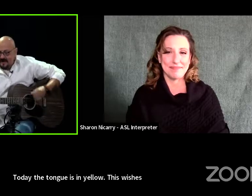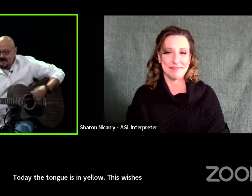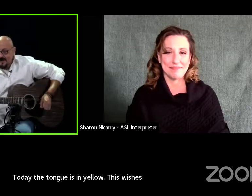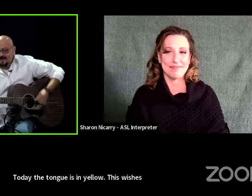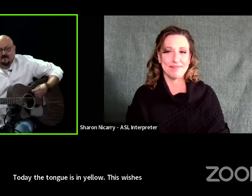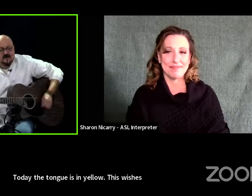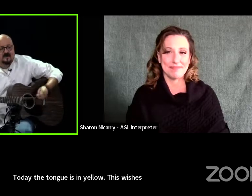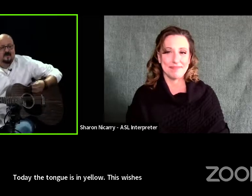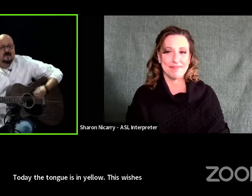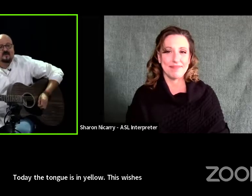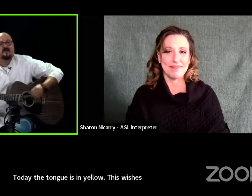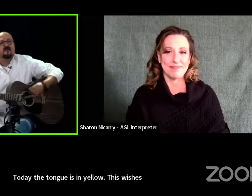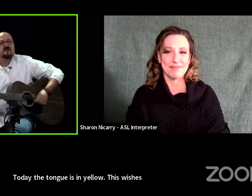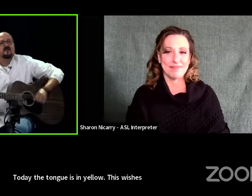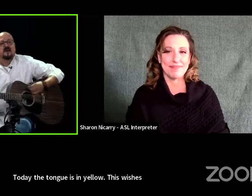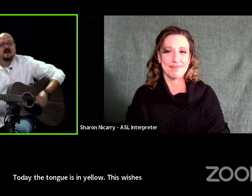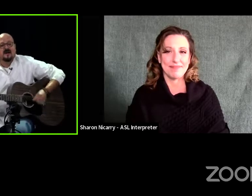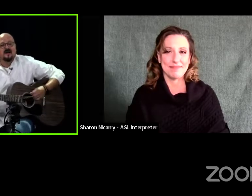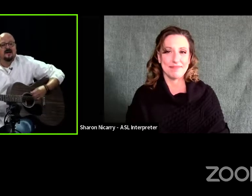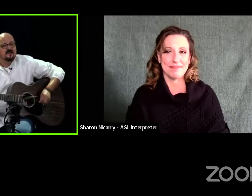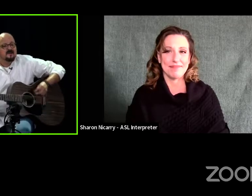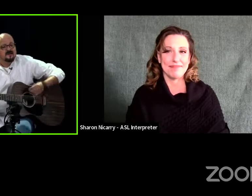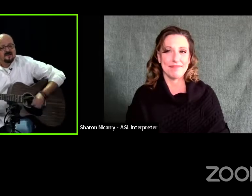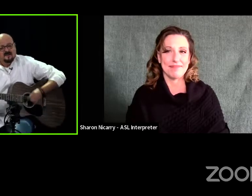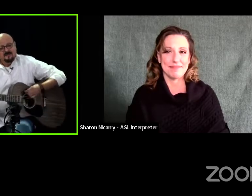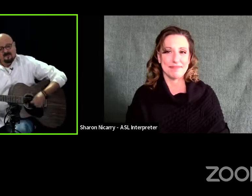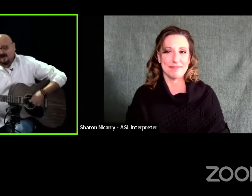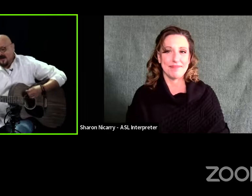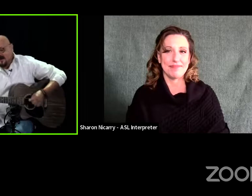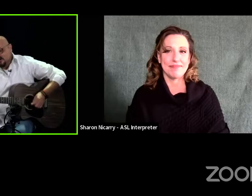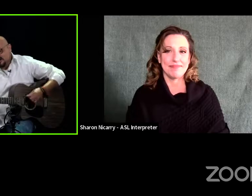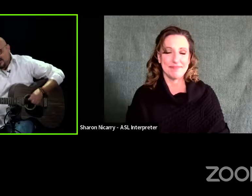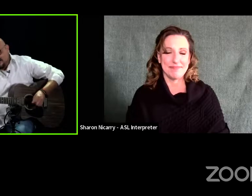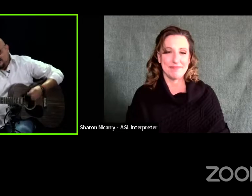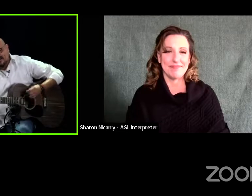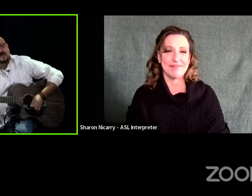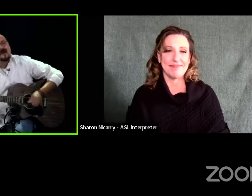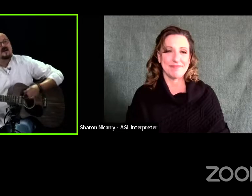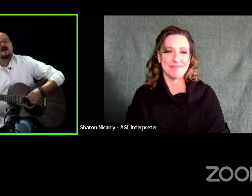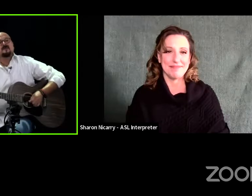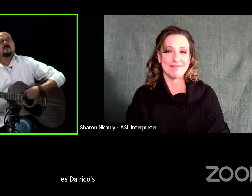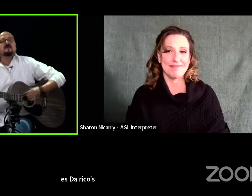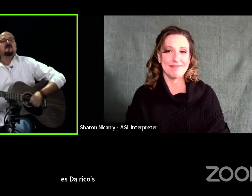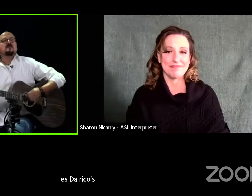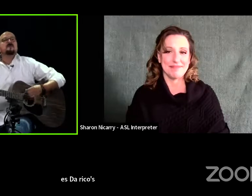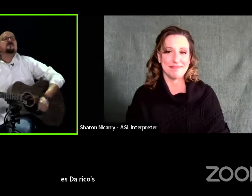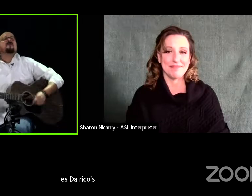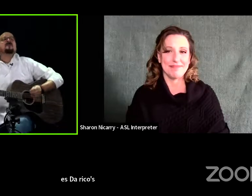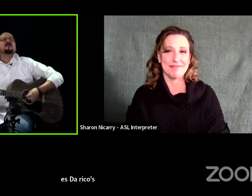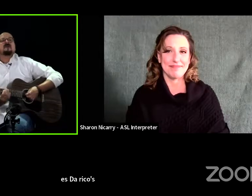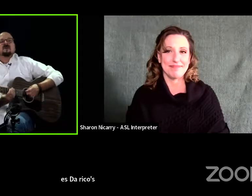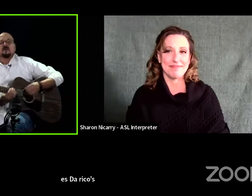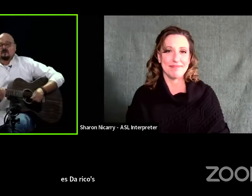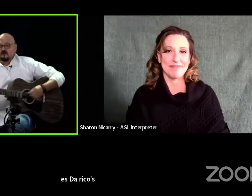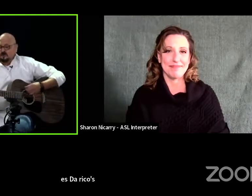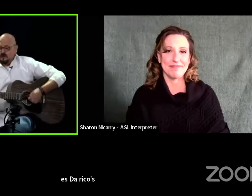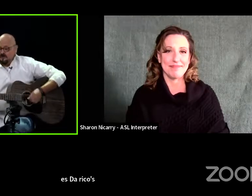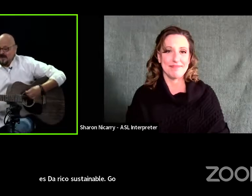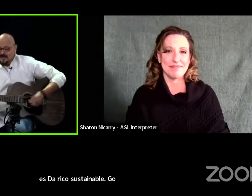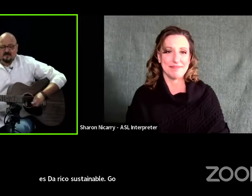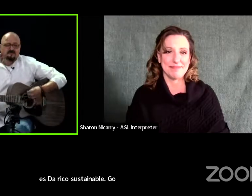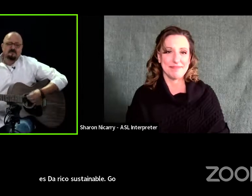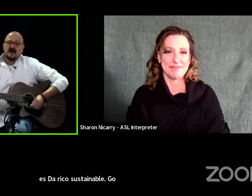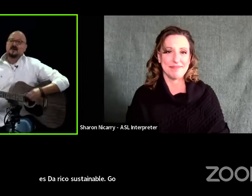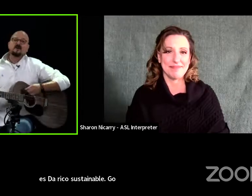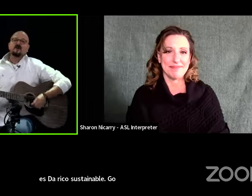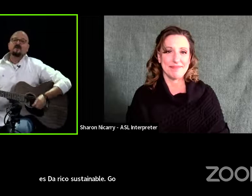Te entregué mi vida, me causaste daño con tus